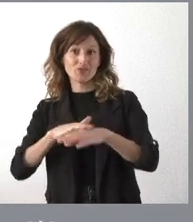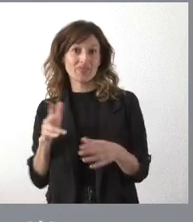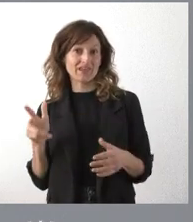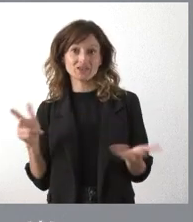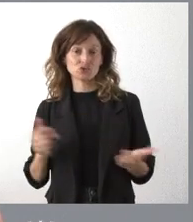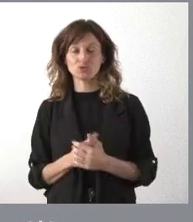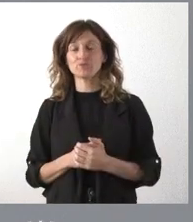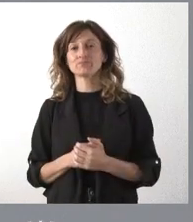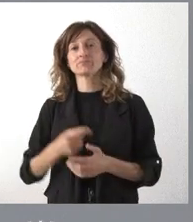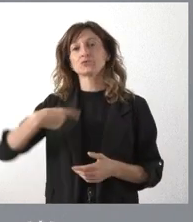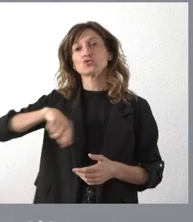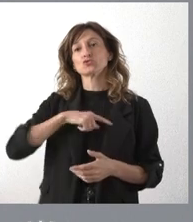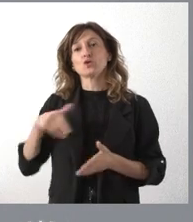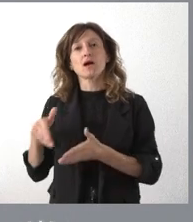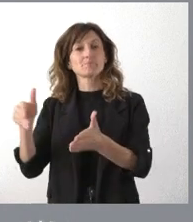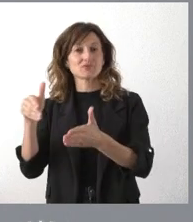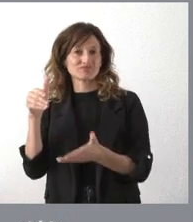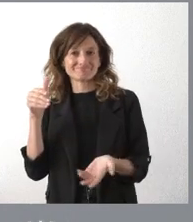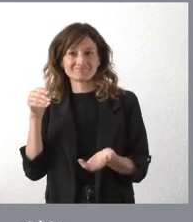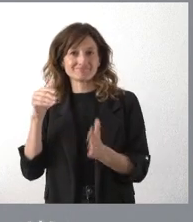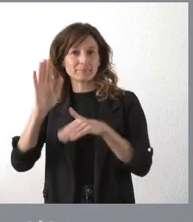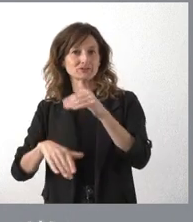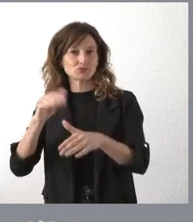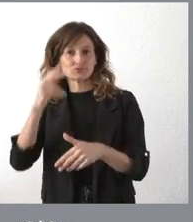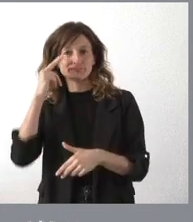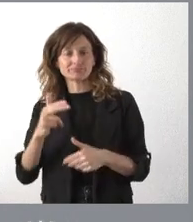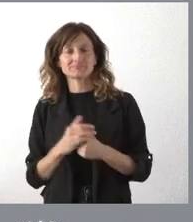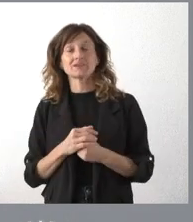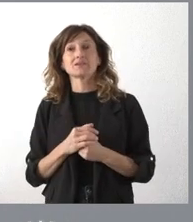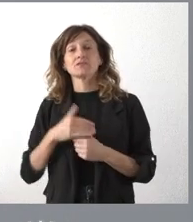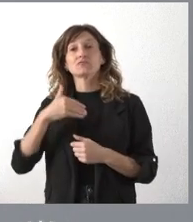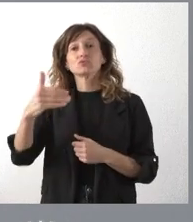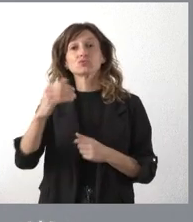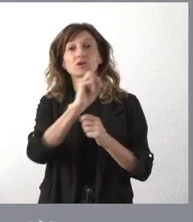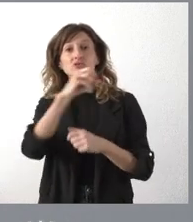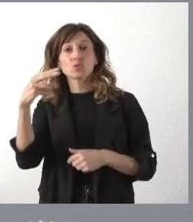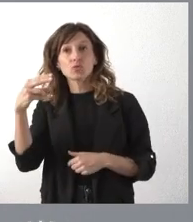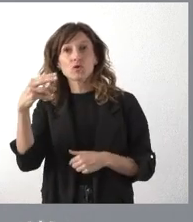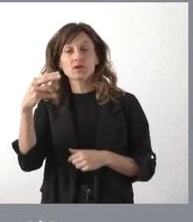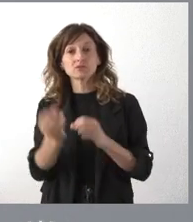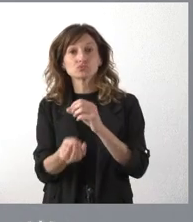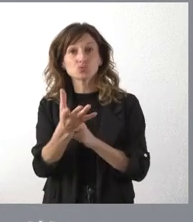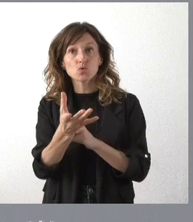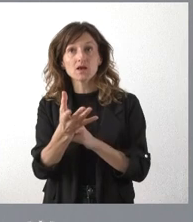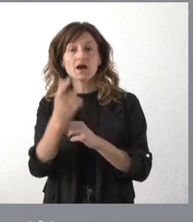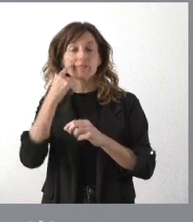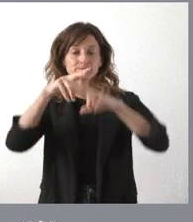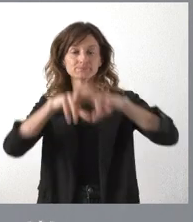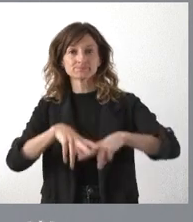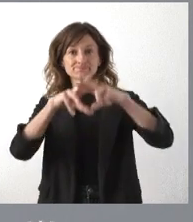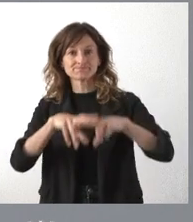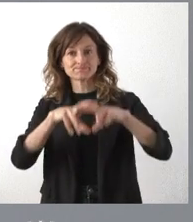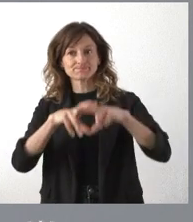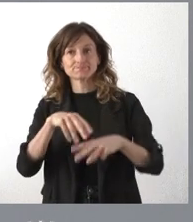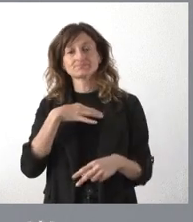esos cauces lo respetamos y como les digo cuando se produzcan las resoluciones correspondientes pues las examinaremos y